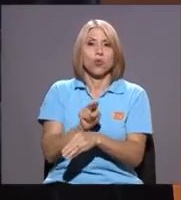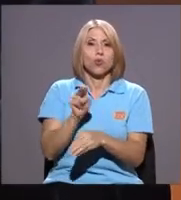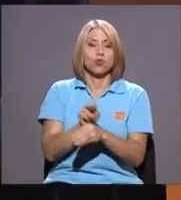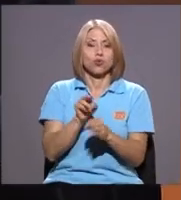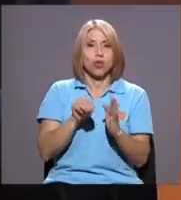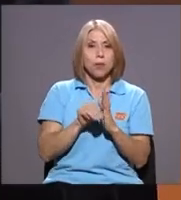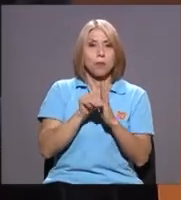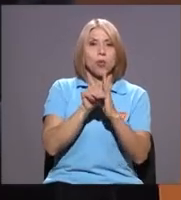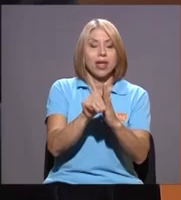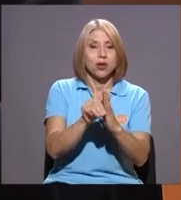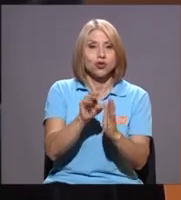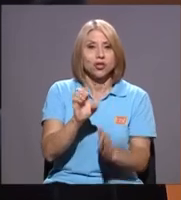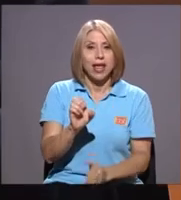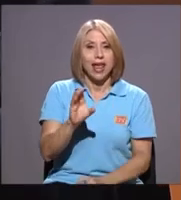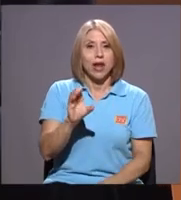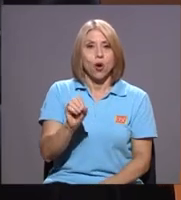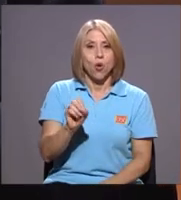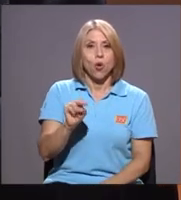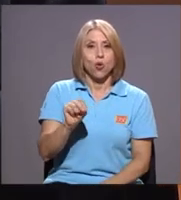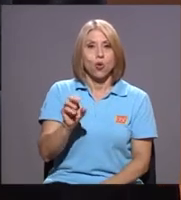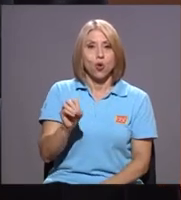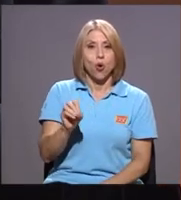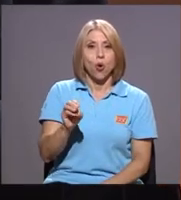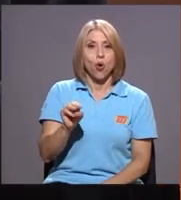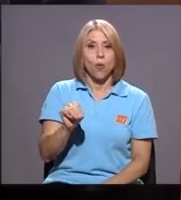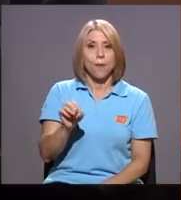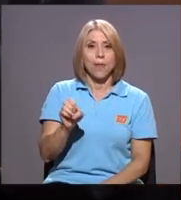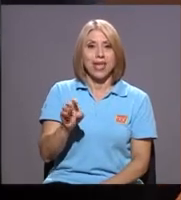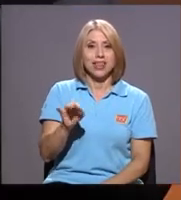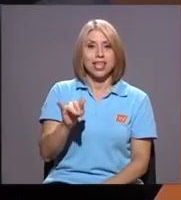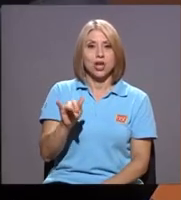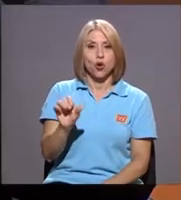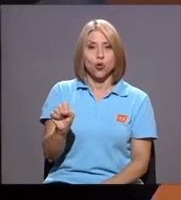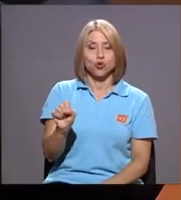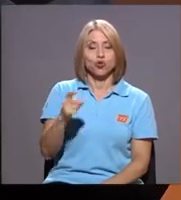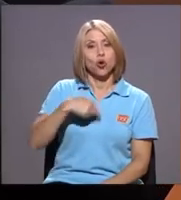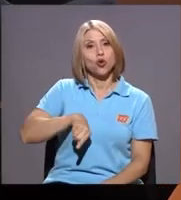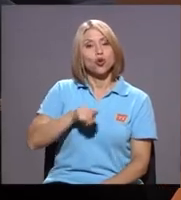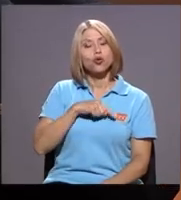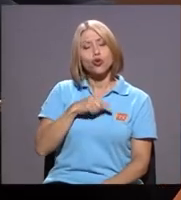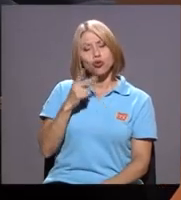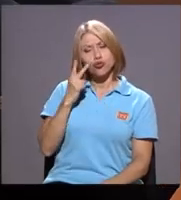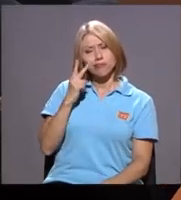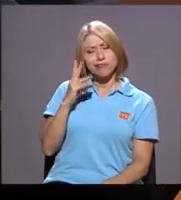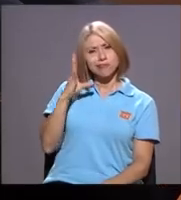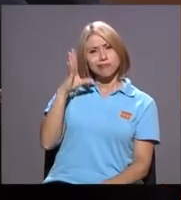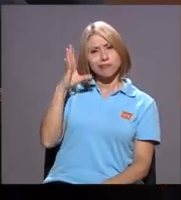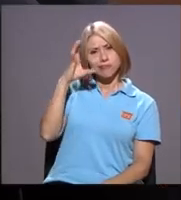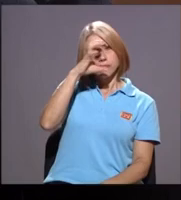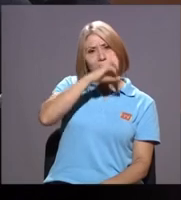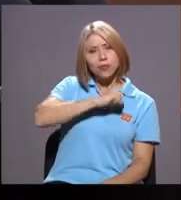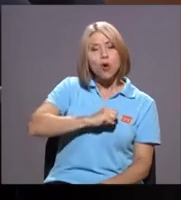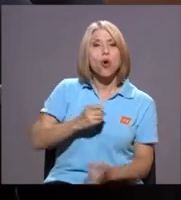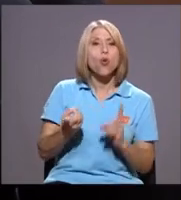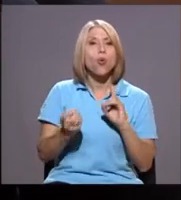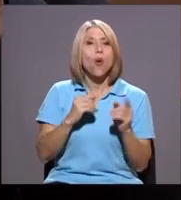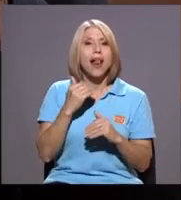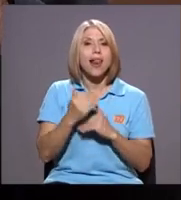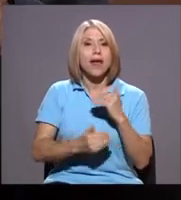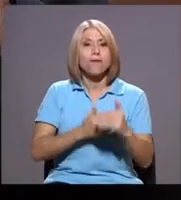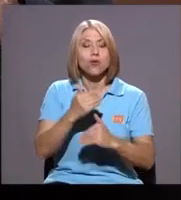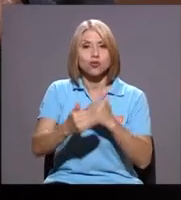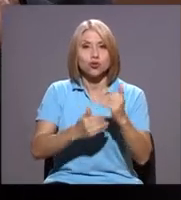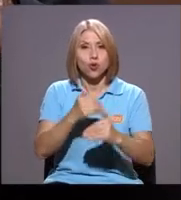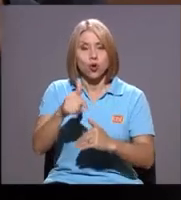econométricos, llegamos a estimar cuál podría ser la evolución del crecimiento de este